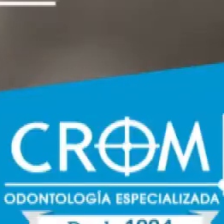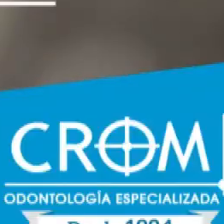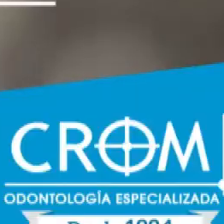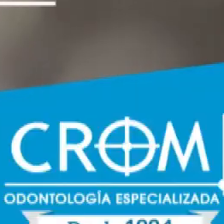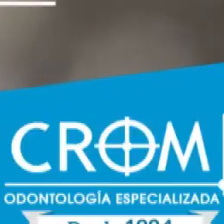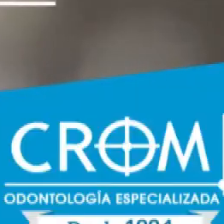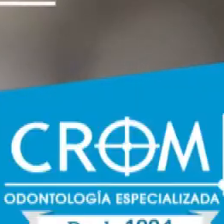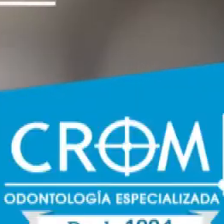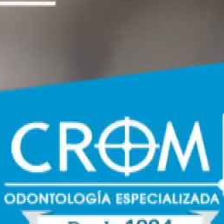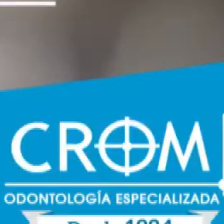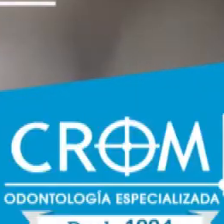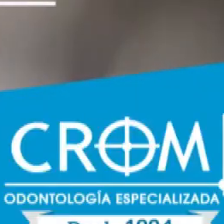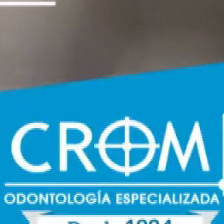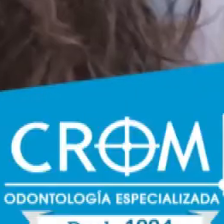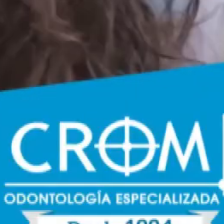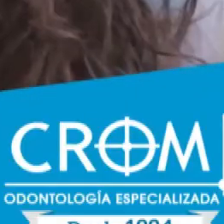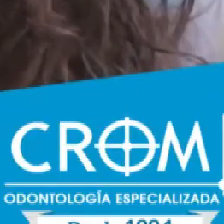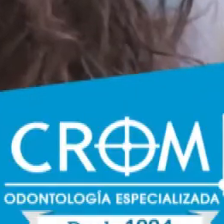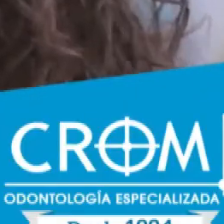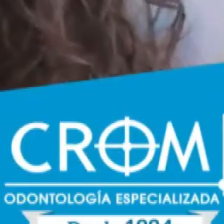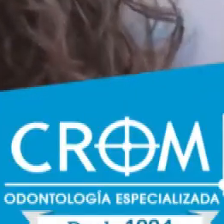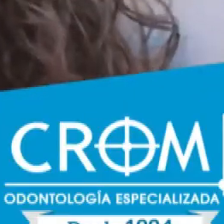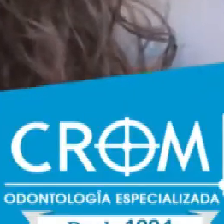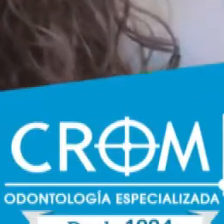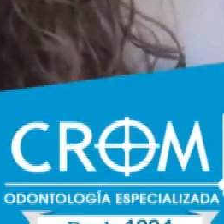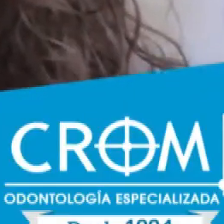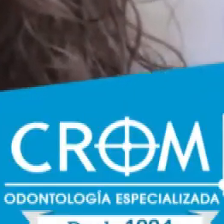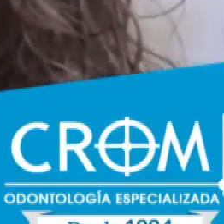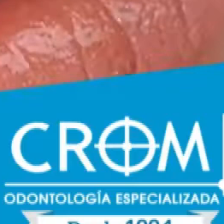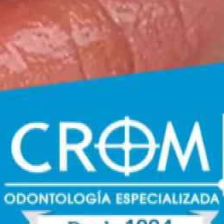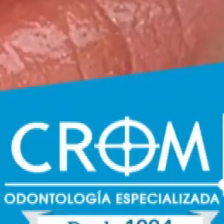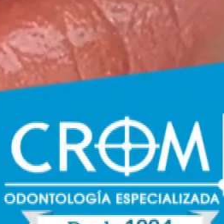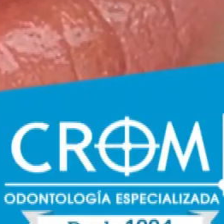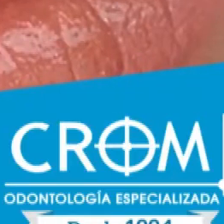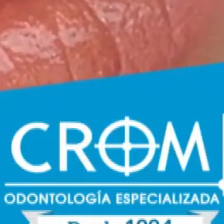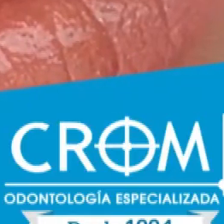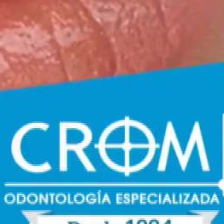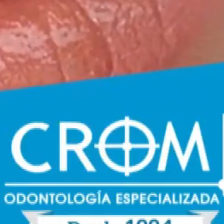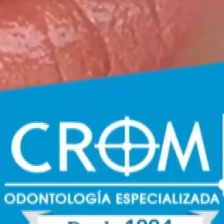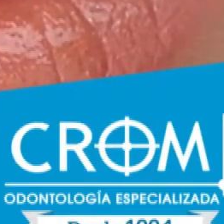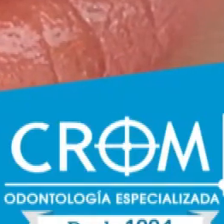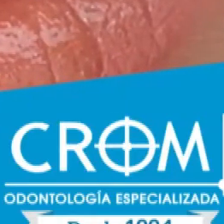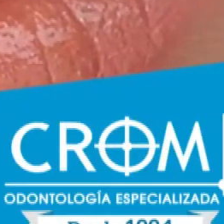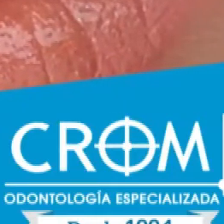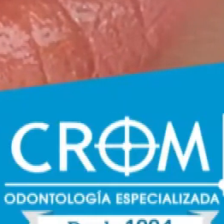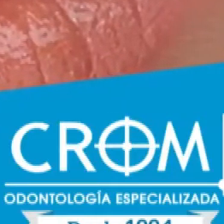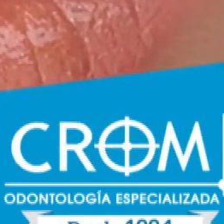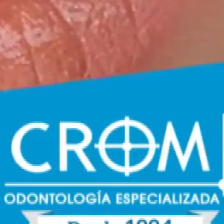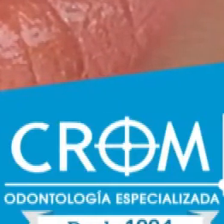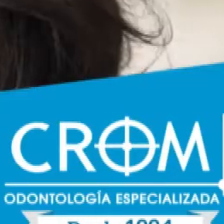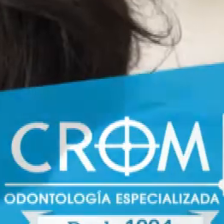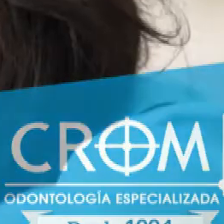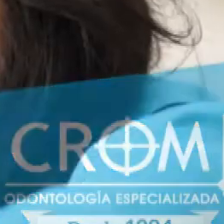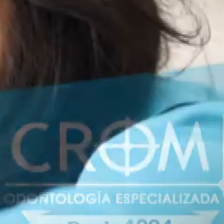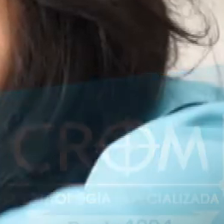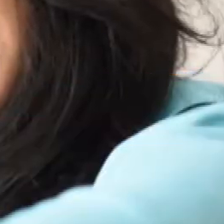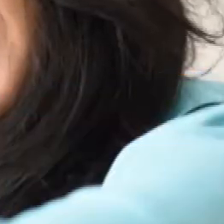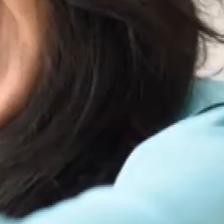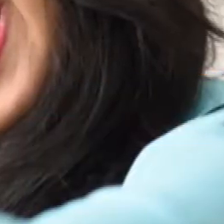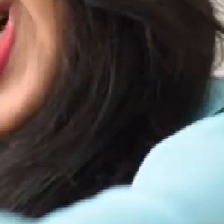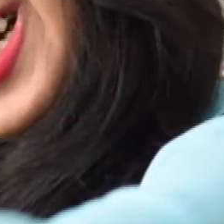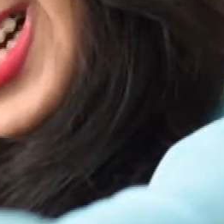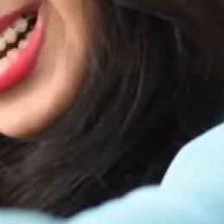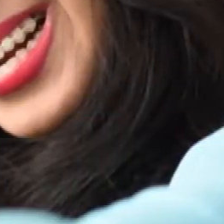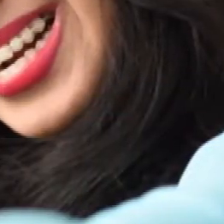Si quieres que no se note tu ortodoncia, los brackets transparentes son para ti. Más estética con excelentes resultados. Y sonríe sin